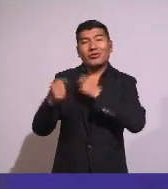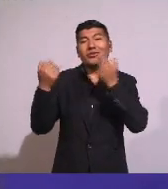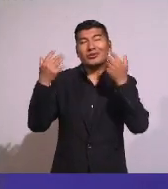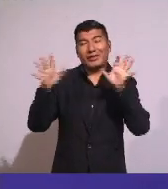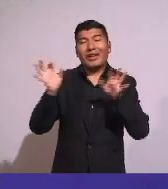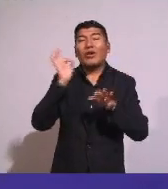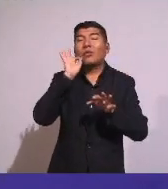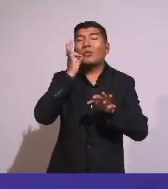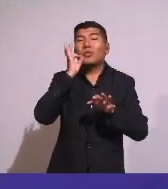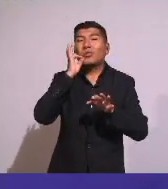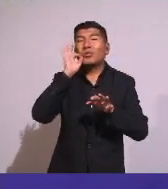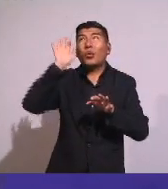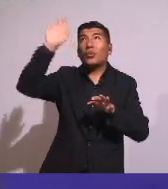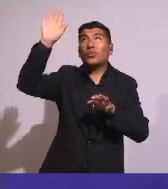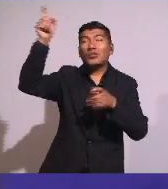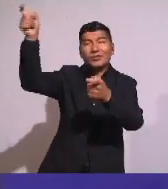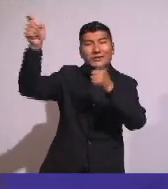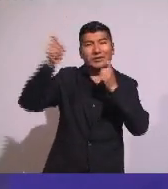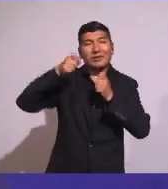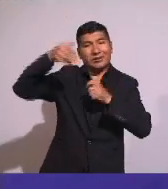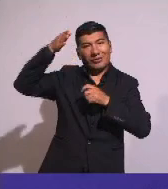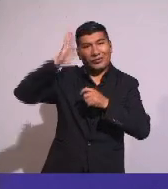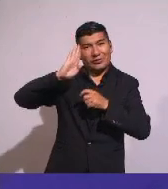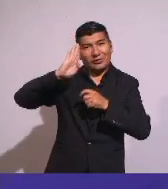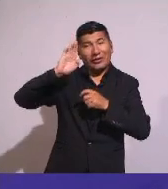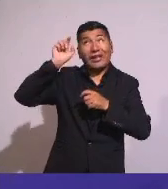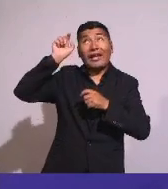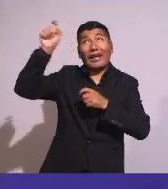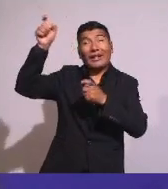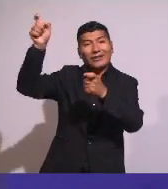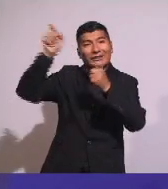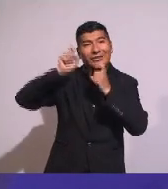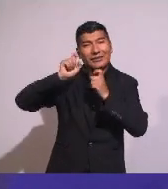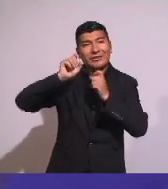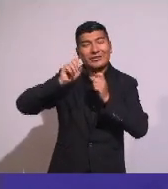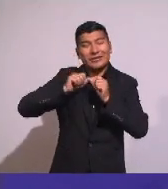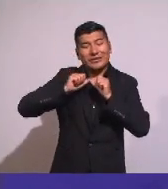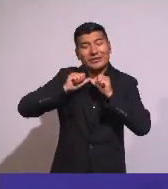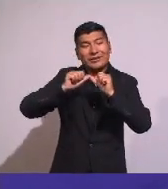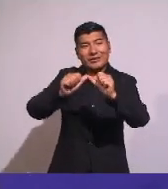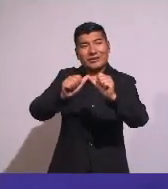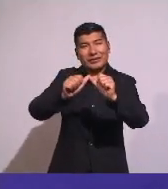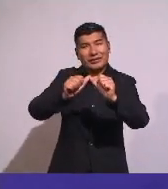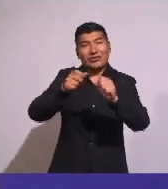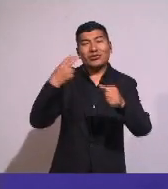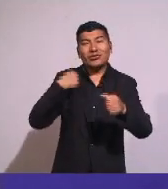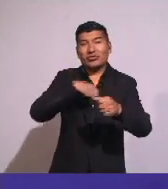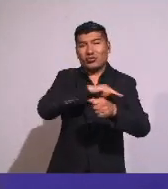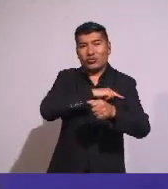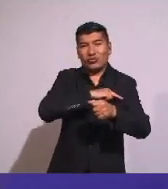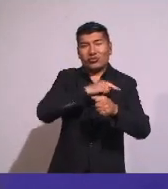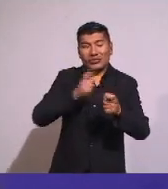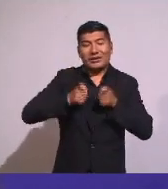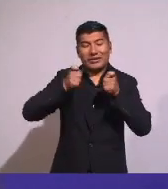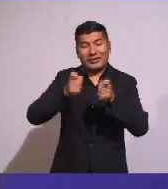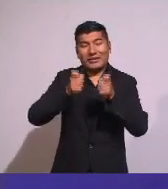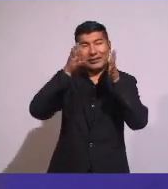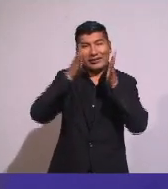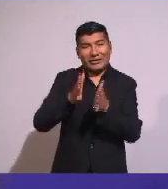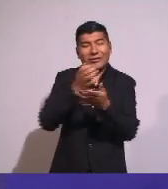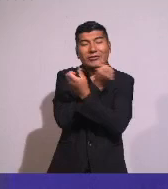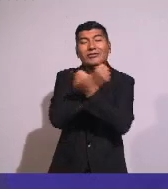del don el don de dios nos precede somos mundo unos